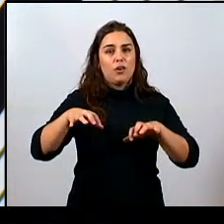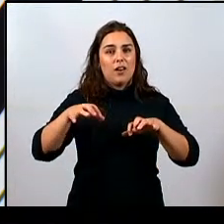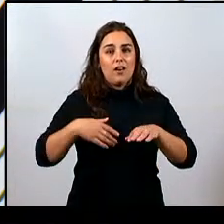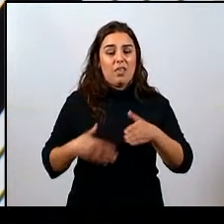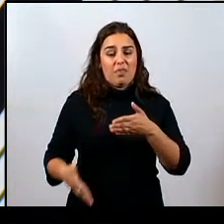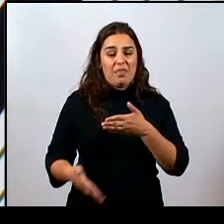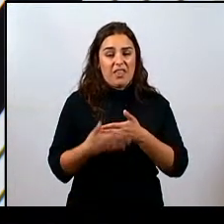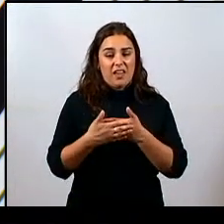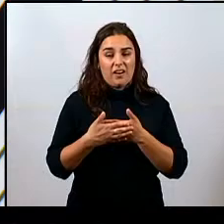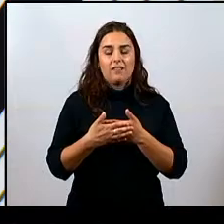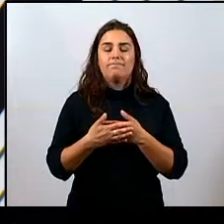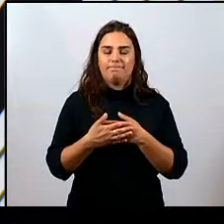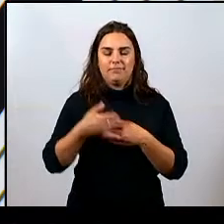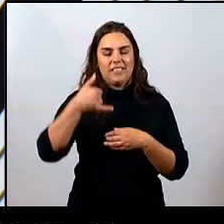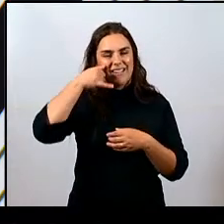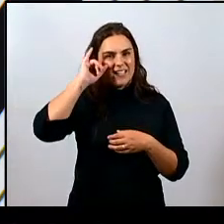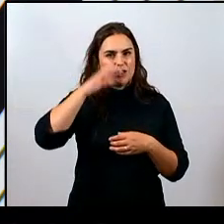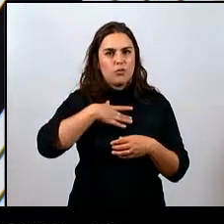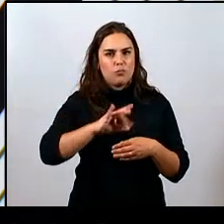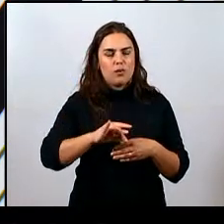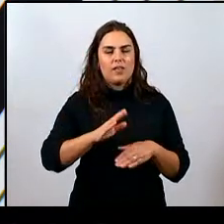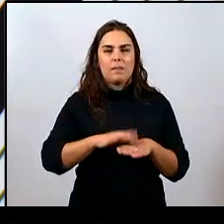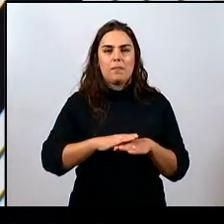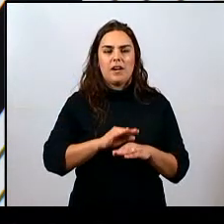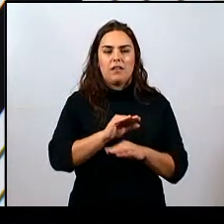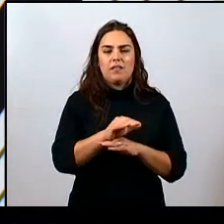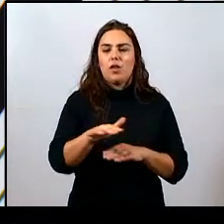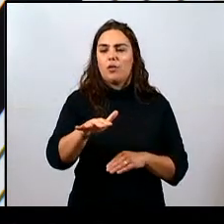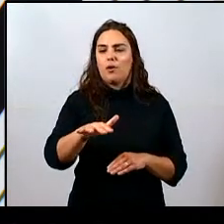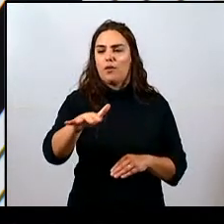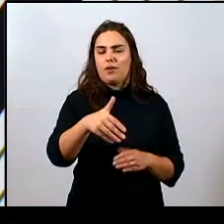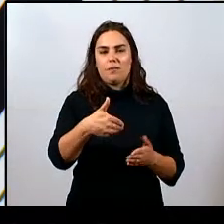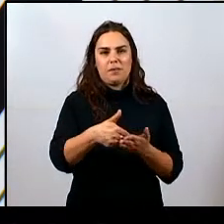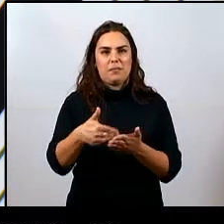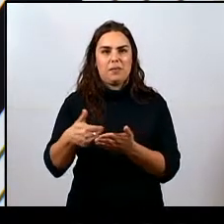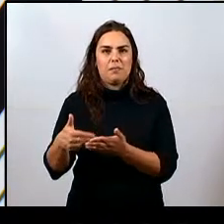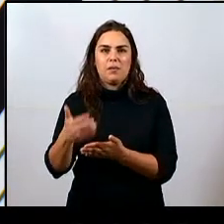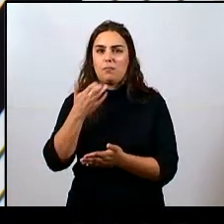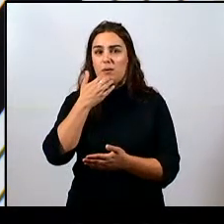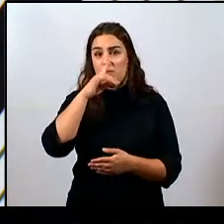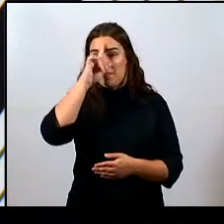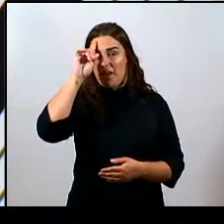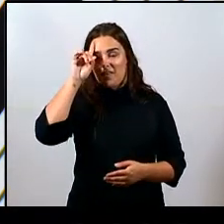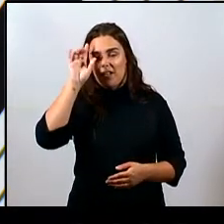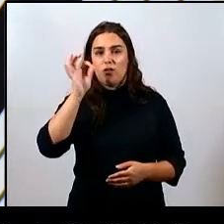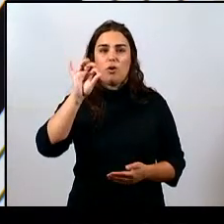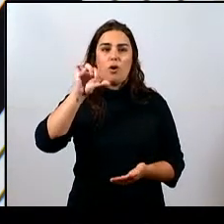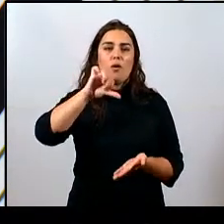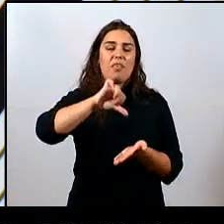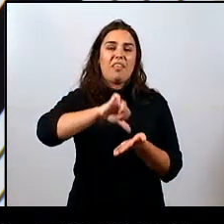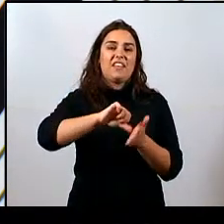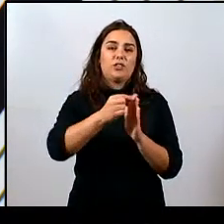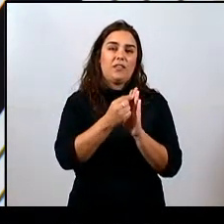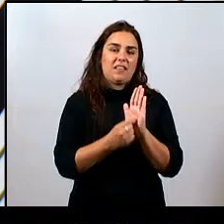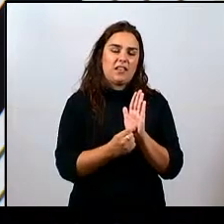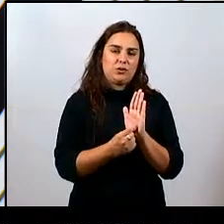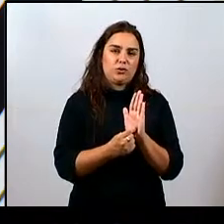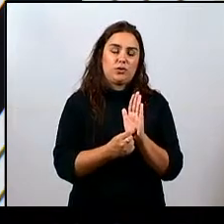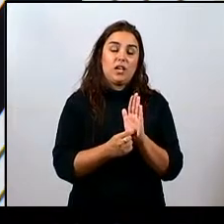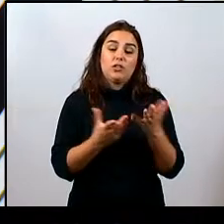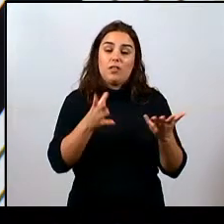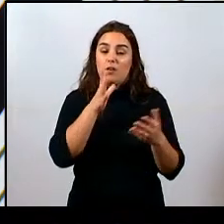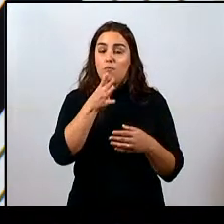a poner en riesgo el suministro en muchas zonas con alta demanda, como puede ser Madrid o de sus centros de datos. Y por todo